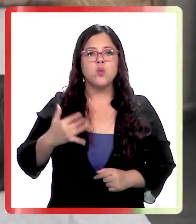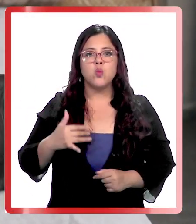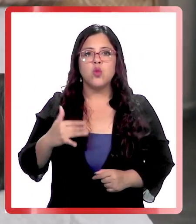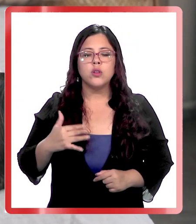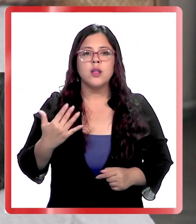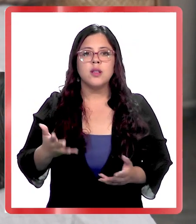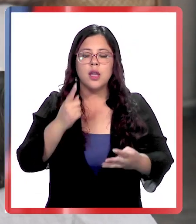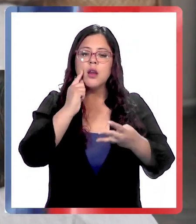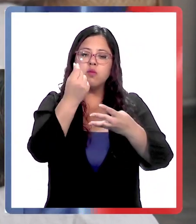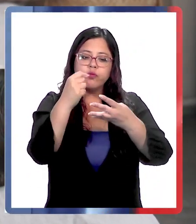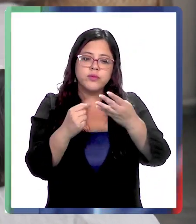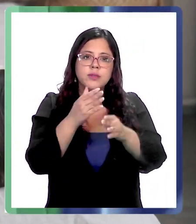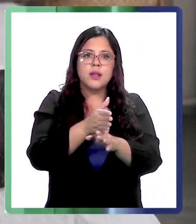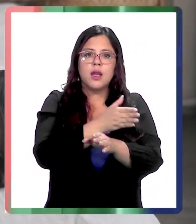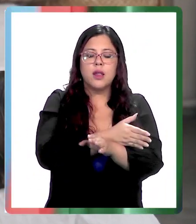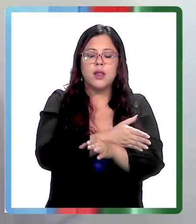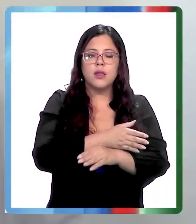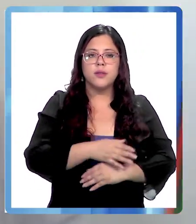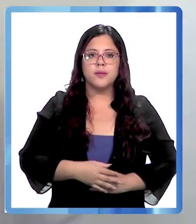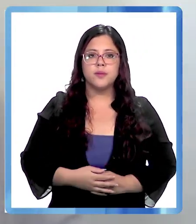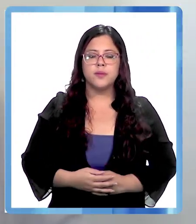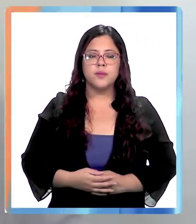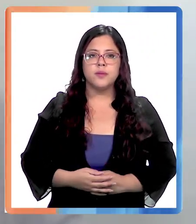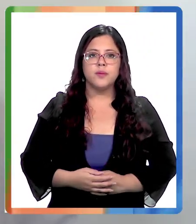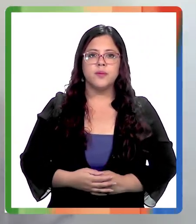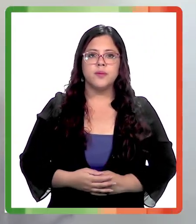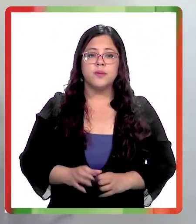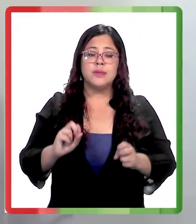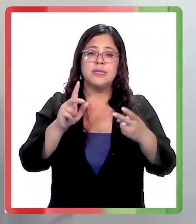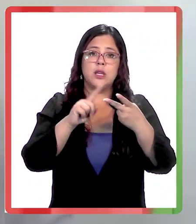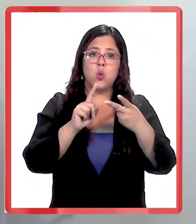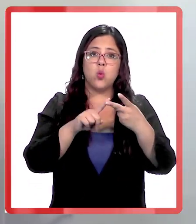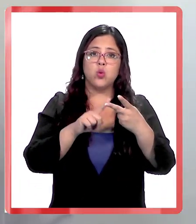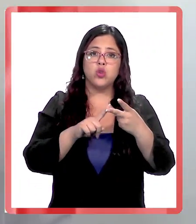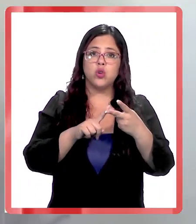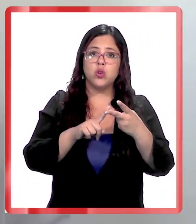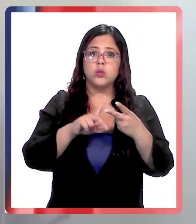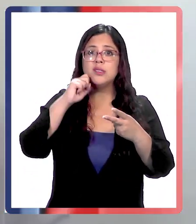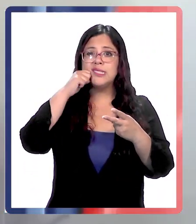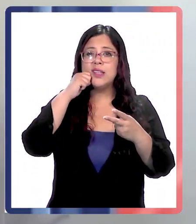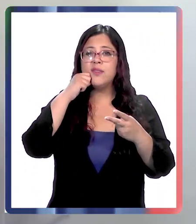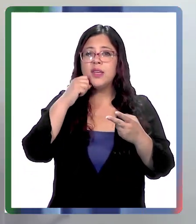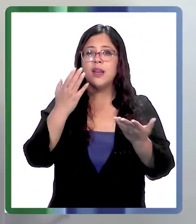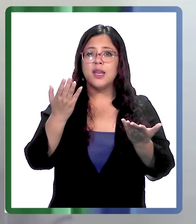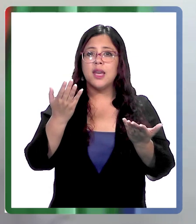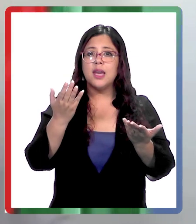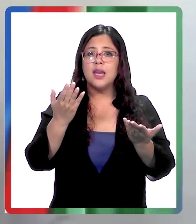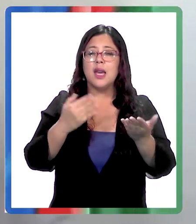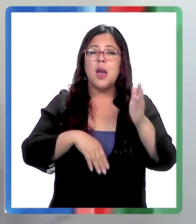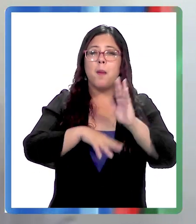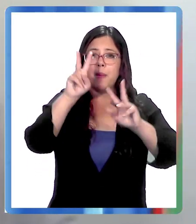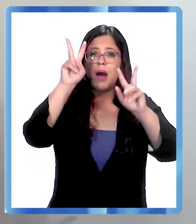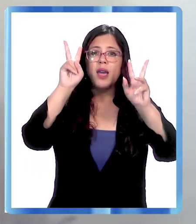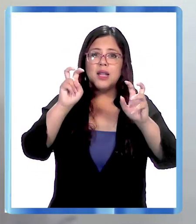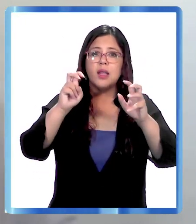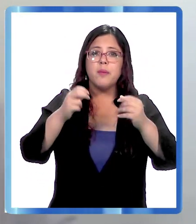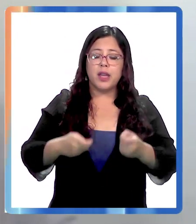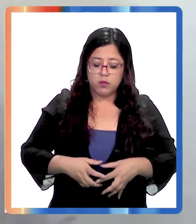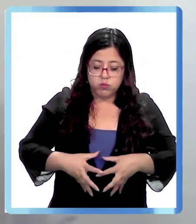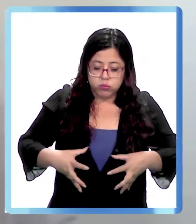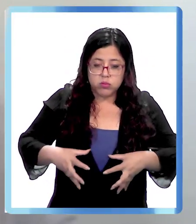muy importante el diagnóstico precoz. Cuando es el estadio 2, ya compromete un poco más la pared del colon, pero no